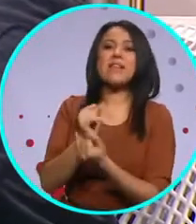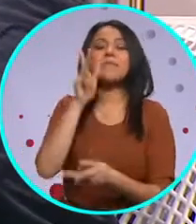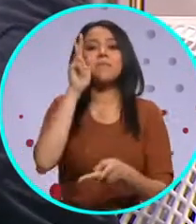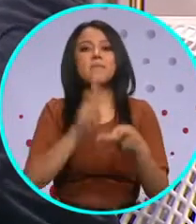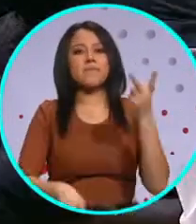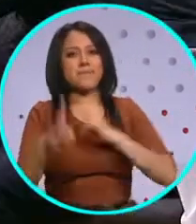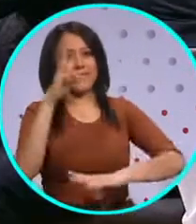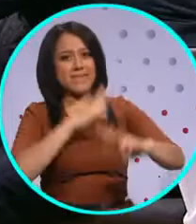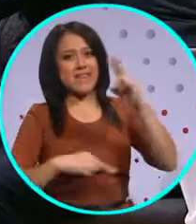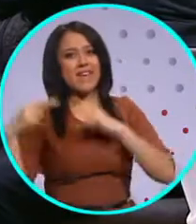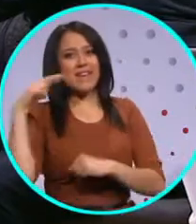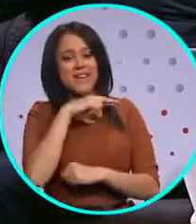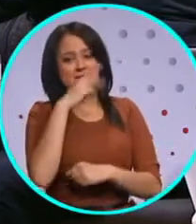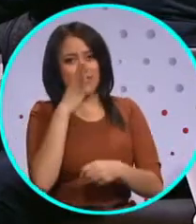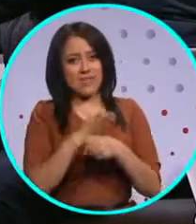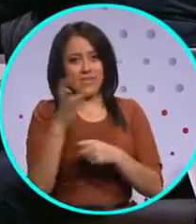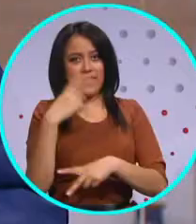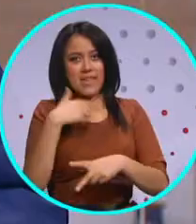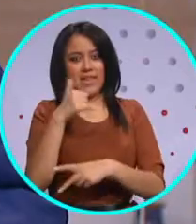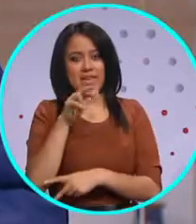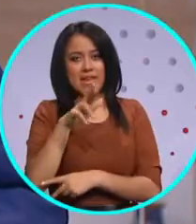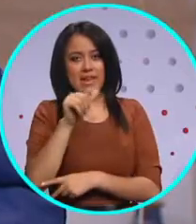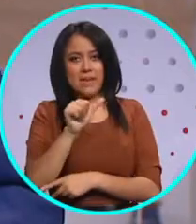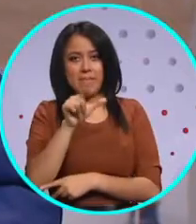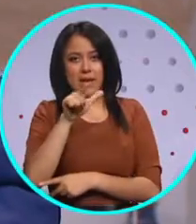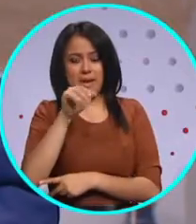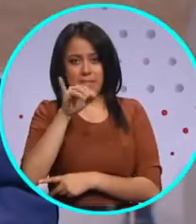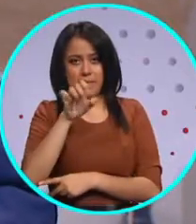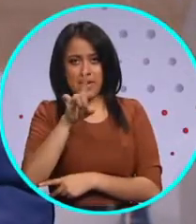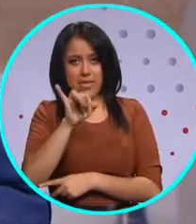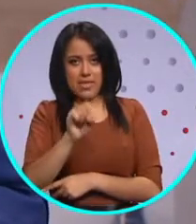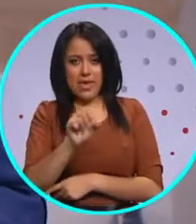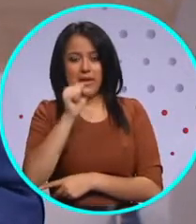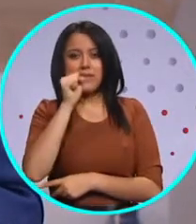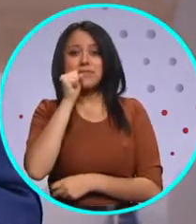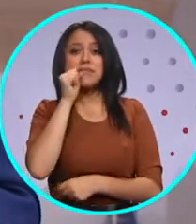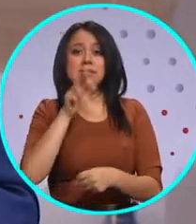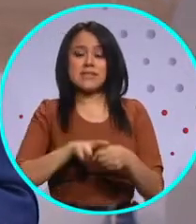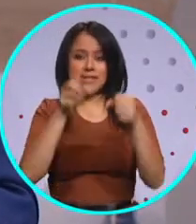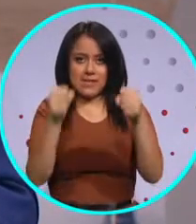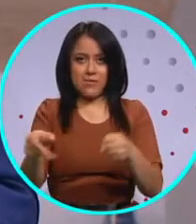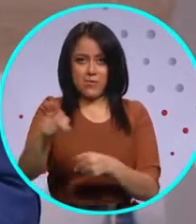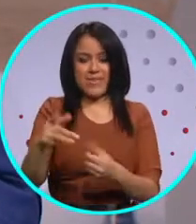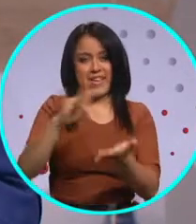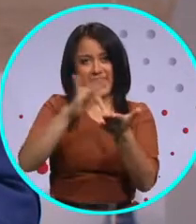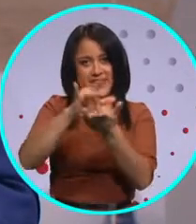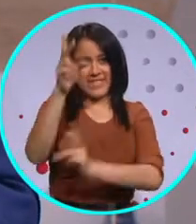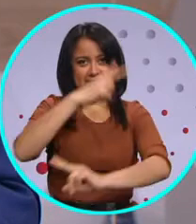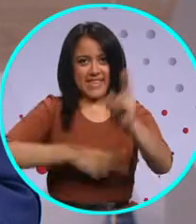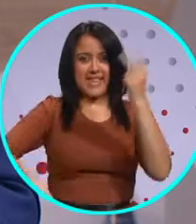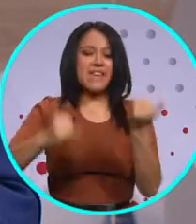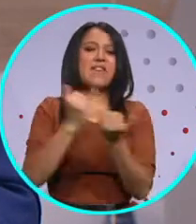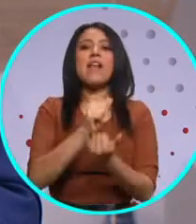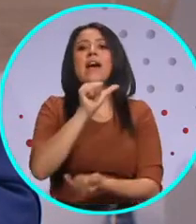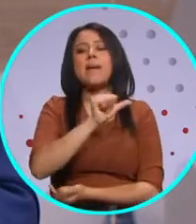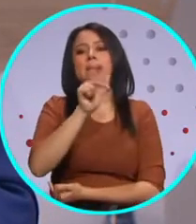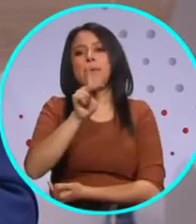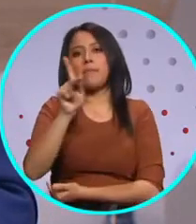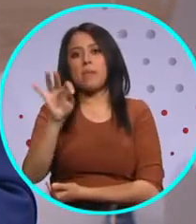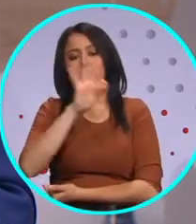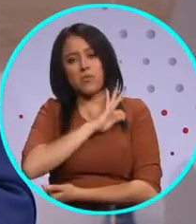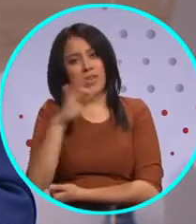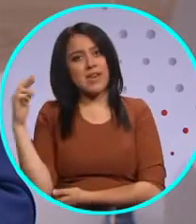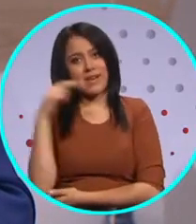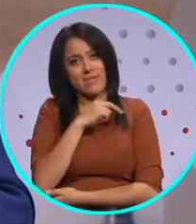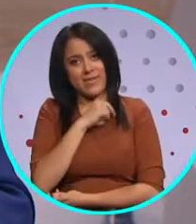pausa o lo inmediato con nosotros serán administrados esta vez sobre la publicación en méxico tiene agradezco su presencia y la aplicación o la libera de